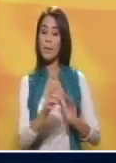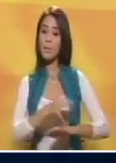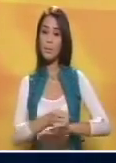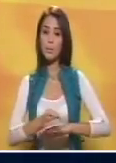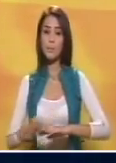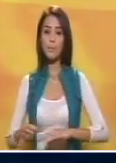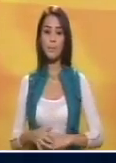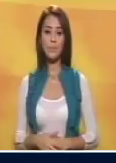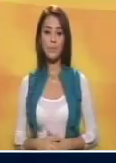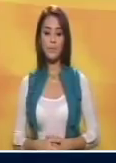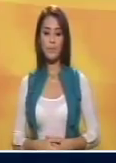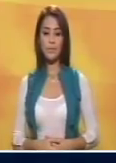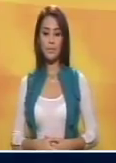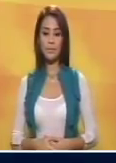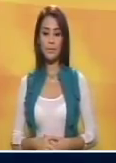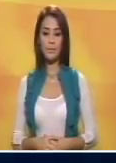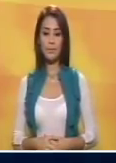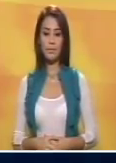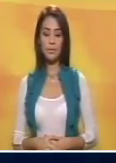municipales.